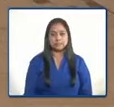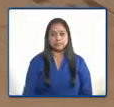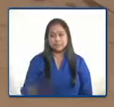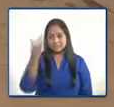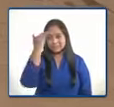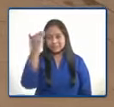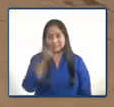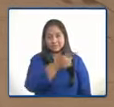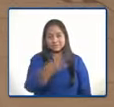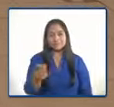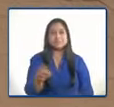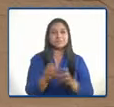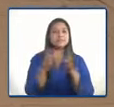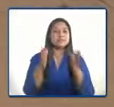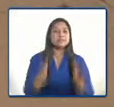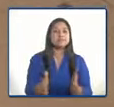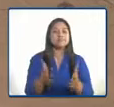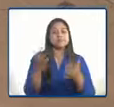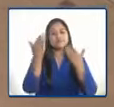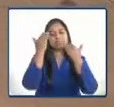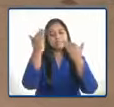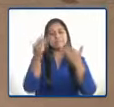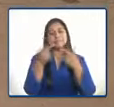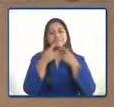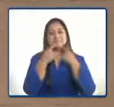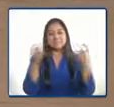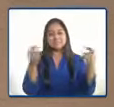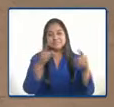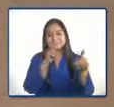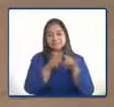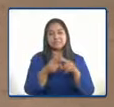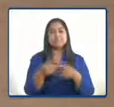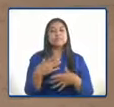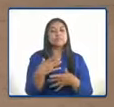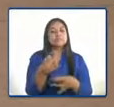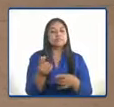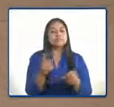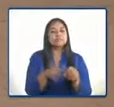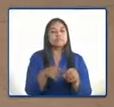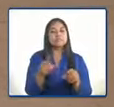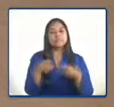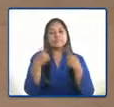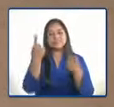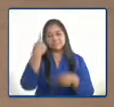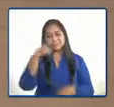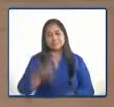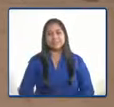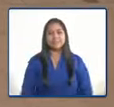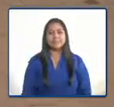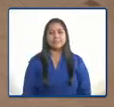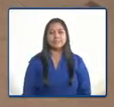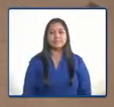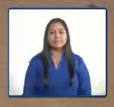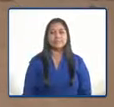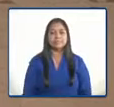presencia, amigos periodistas, su cobertura y su amable interés en participar. Hasta una próxima oportunidad.